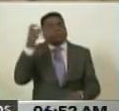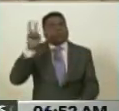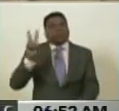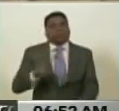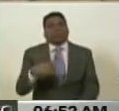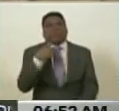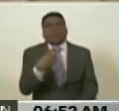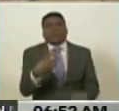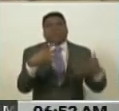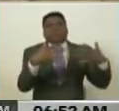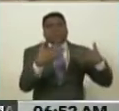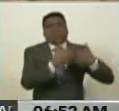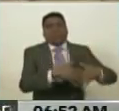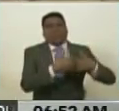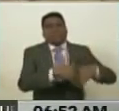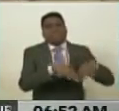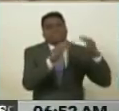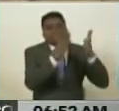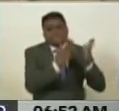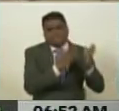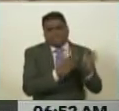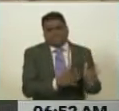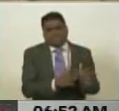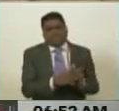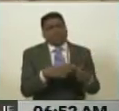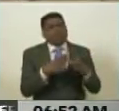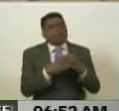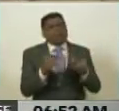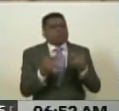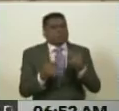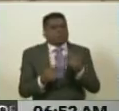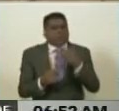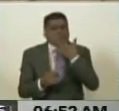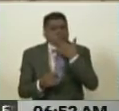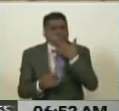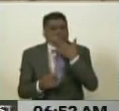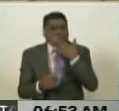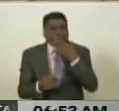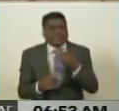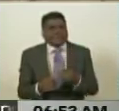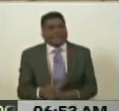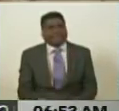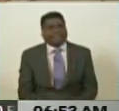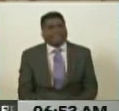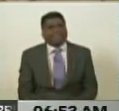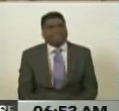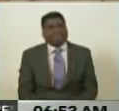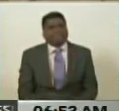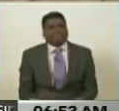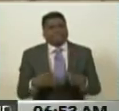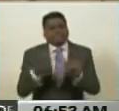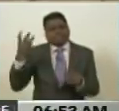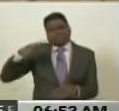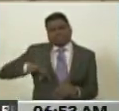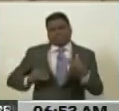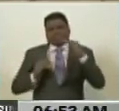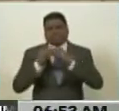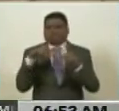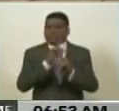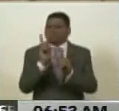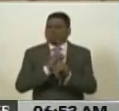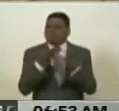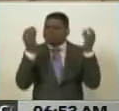Fede Cámara es lo que dice siempre todo organismo empresarial de este tipo. Eh, ha dicho que los aumentos de sueldo no son convenientes. Es decir,